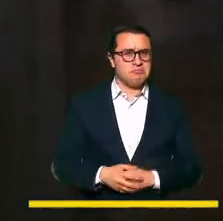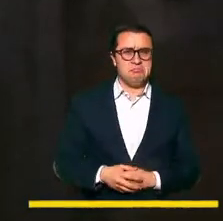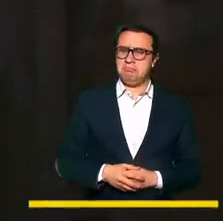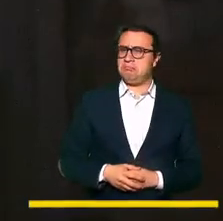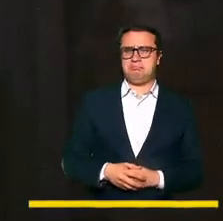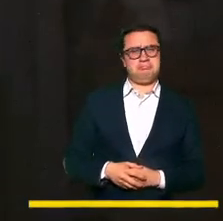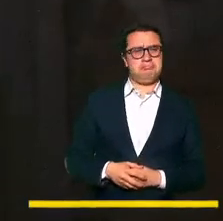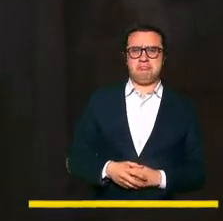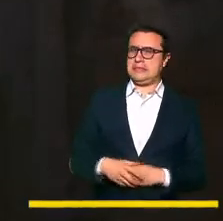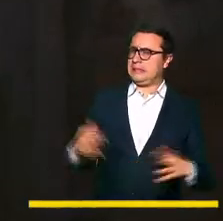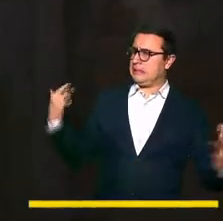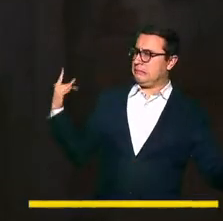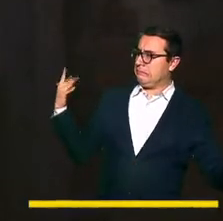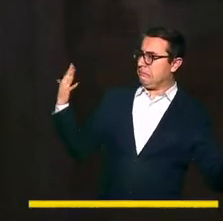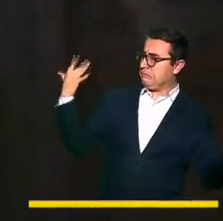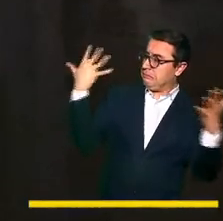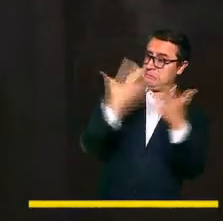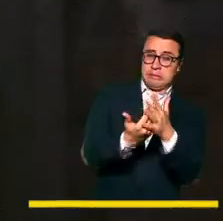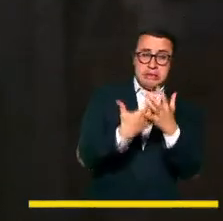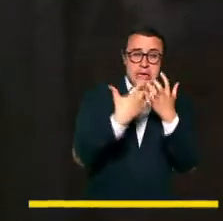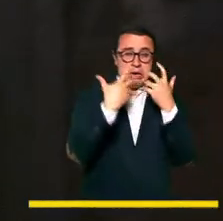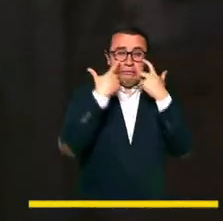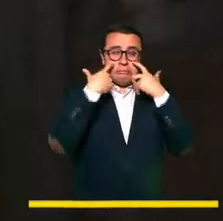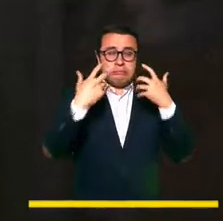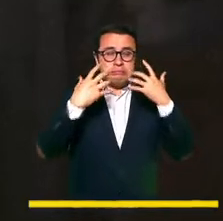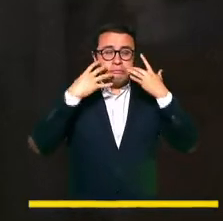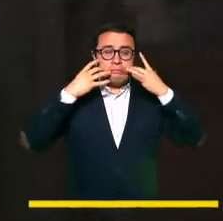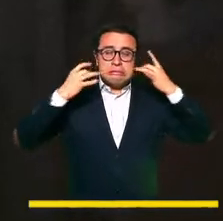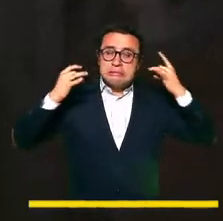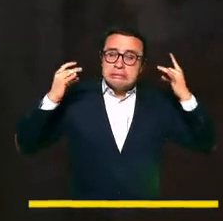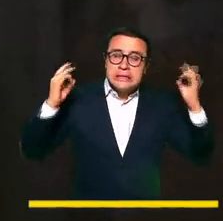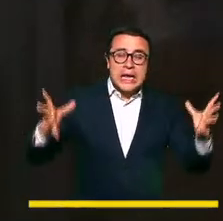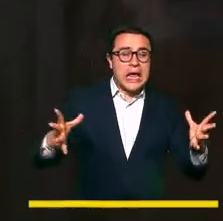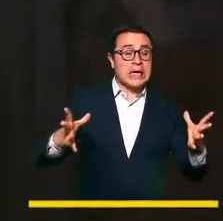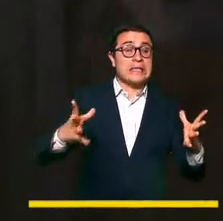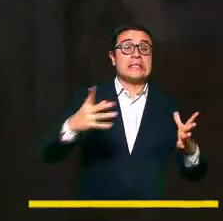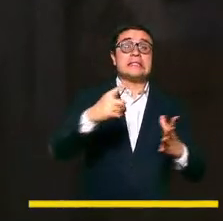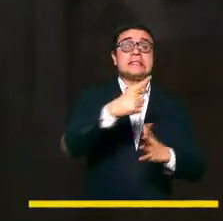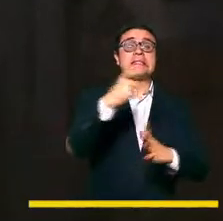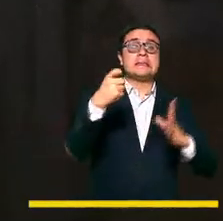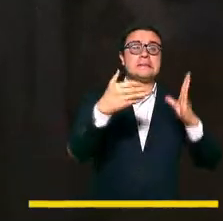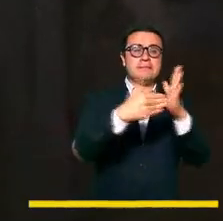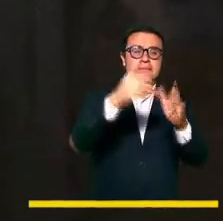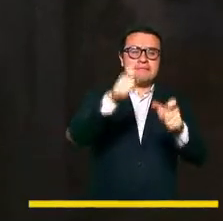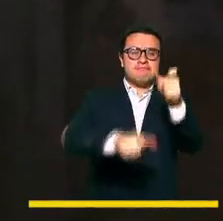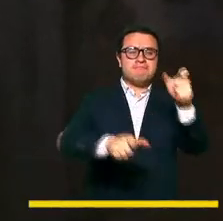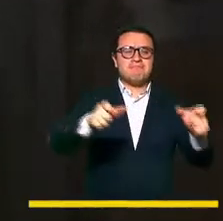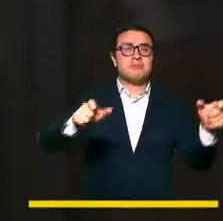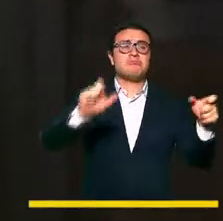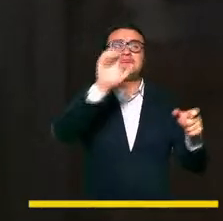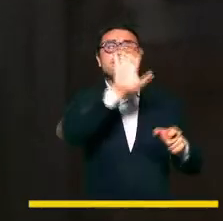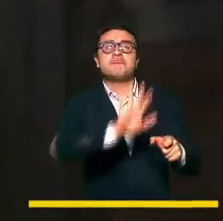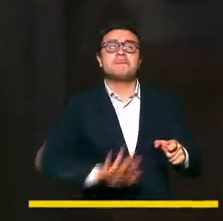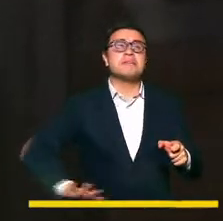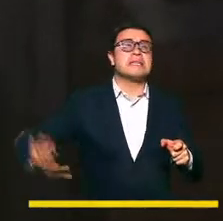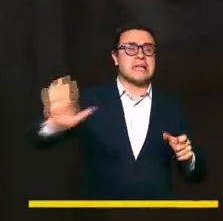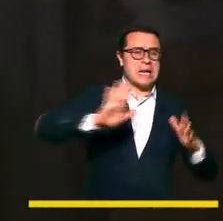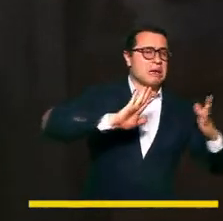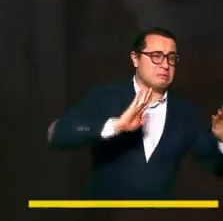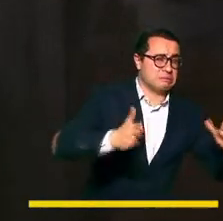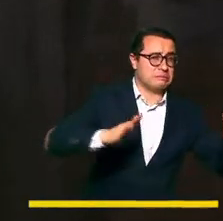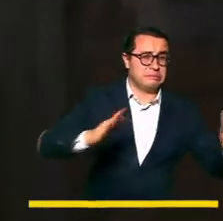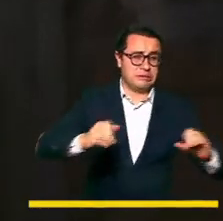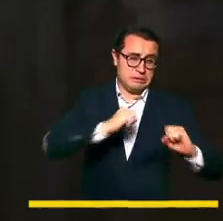régimen de terror y otros 100,000 colombianos fueron asesinados. Es lo que yo llamo